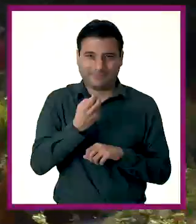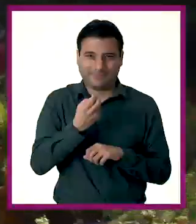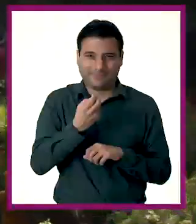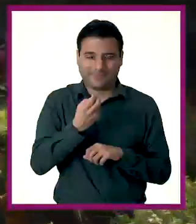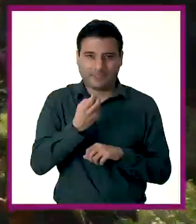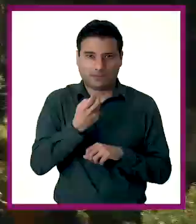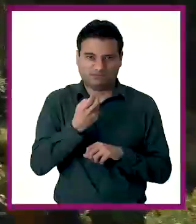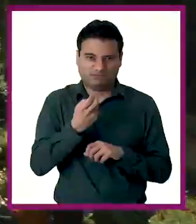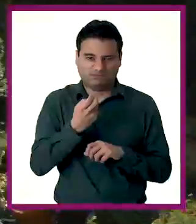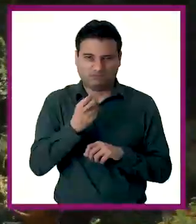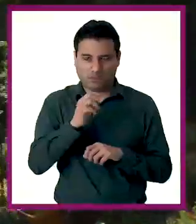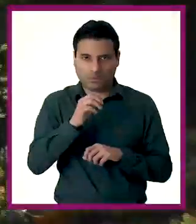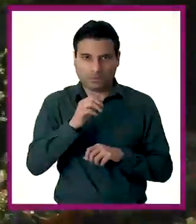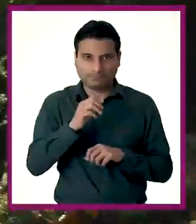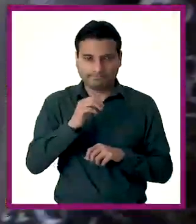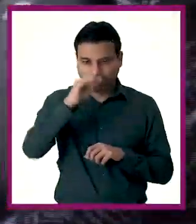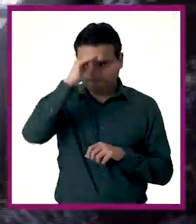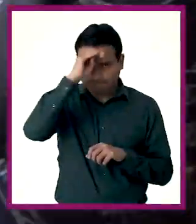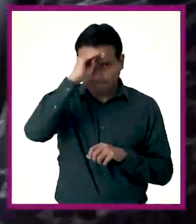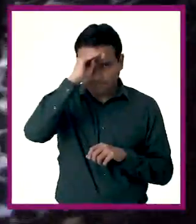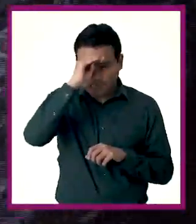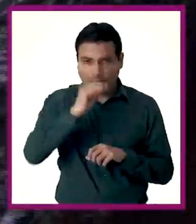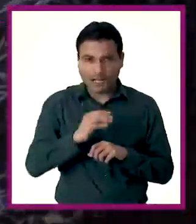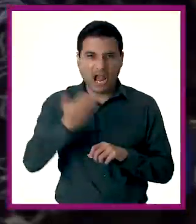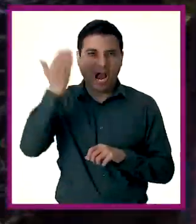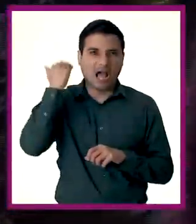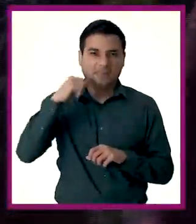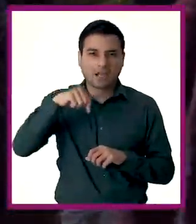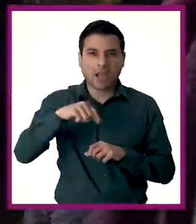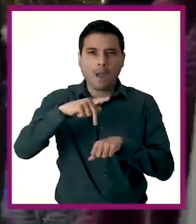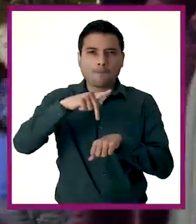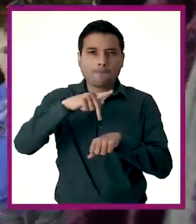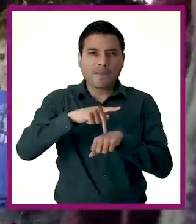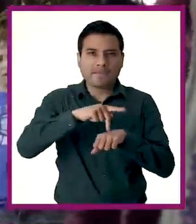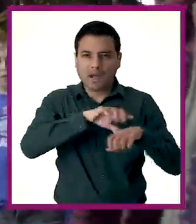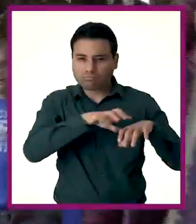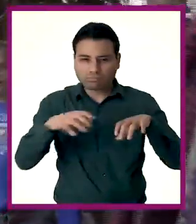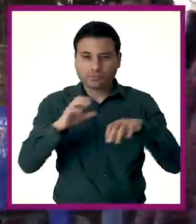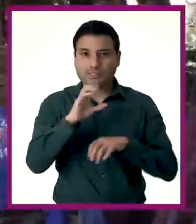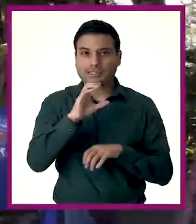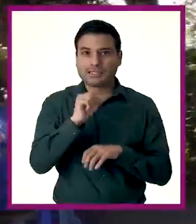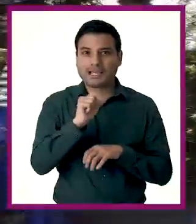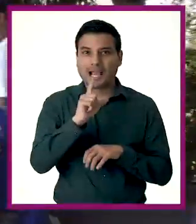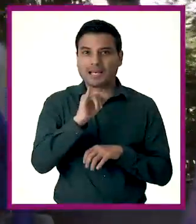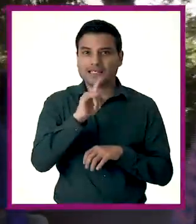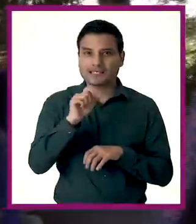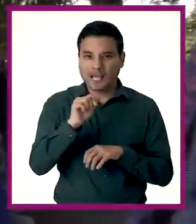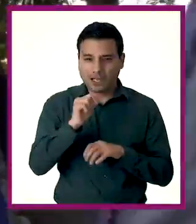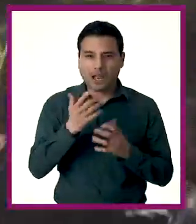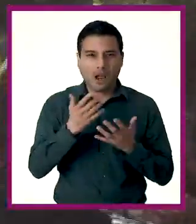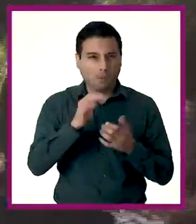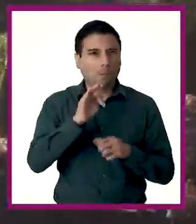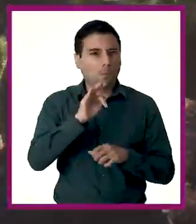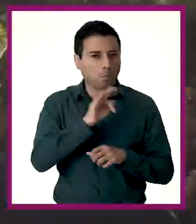potencial de negocio que él ve y lo que era una cantera de piedra caliza. ¡Wow!